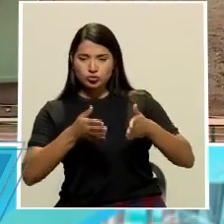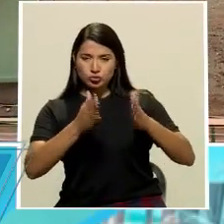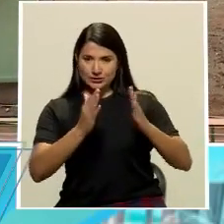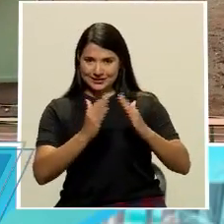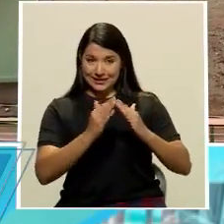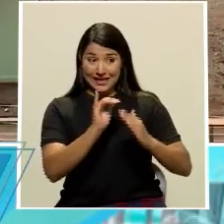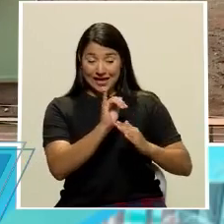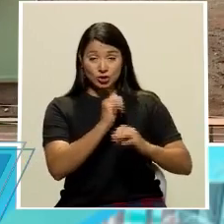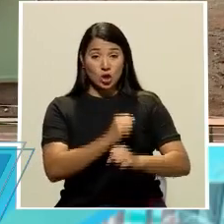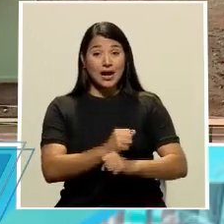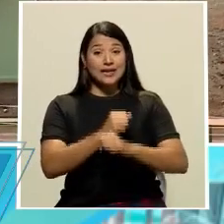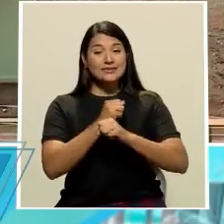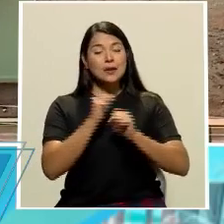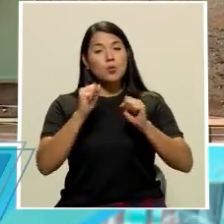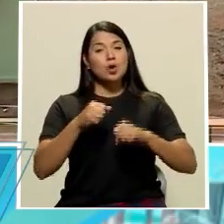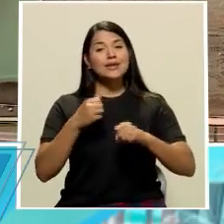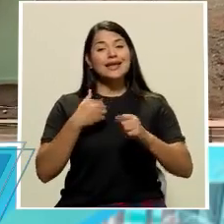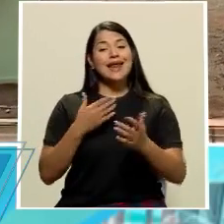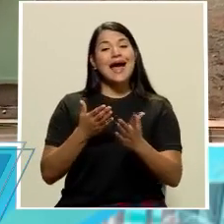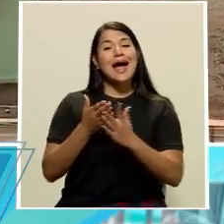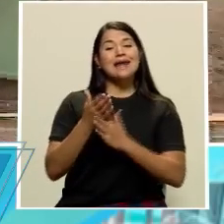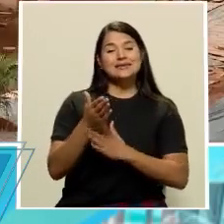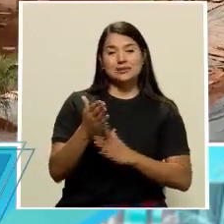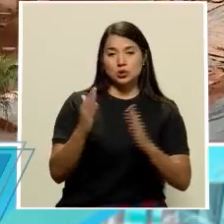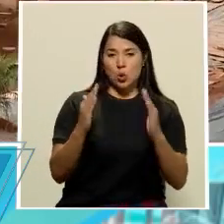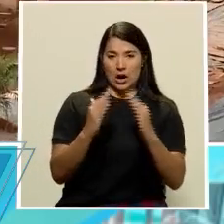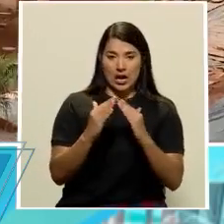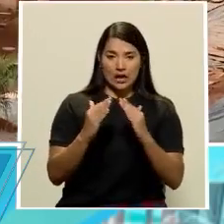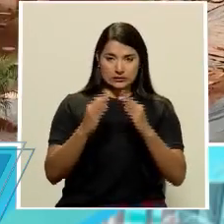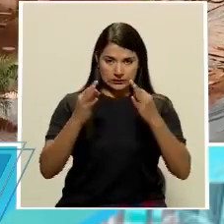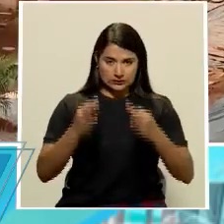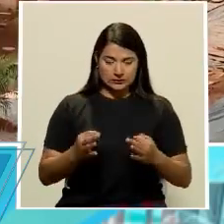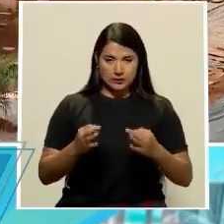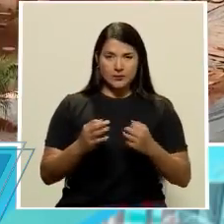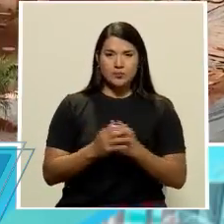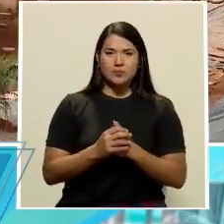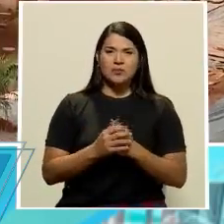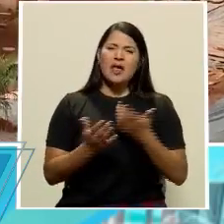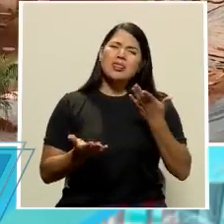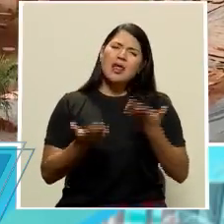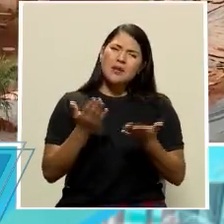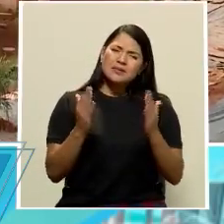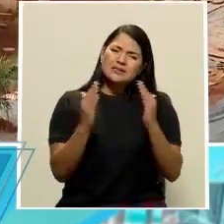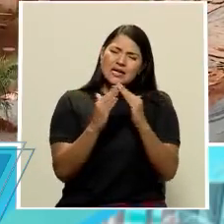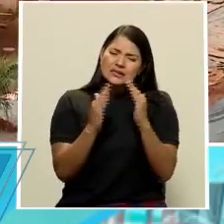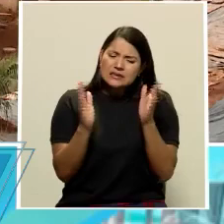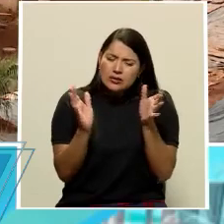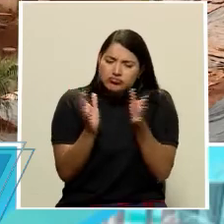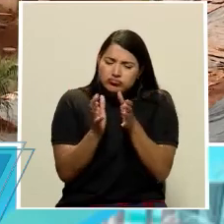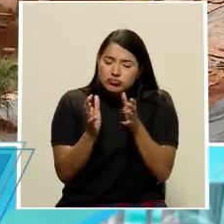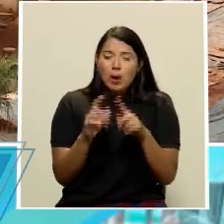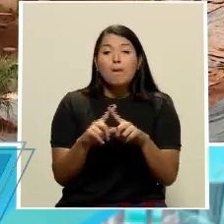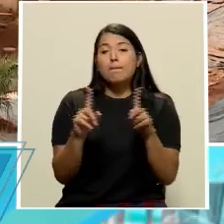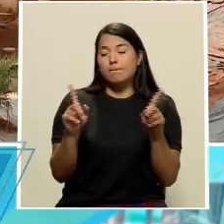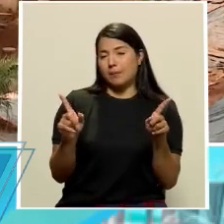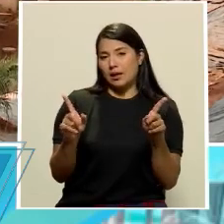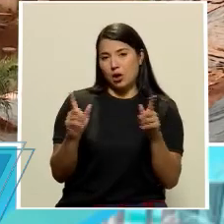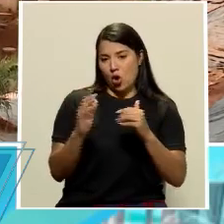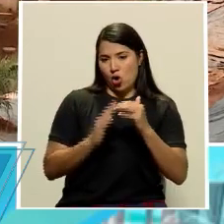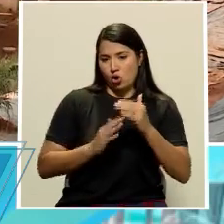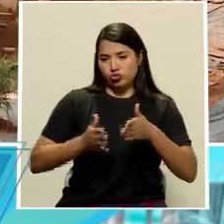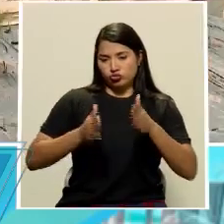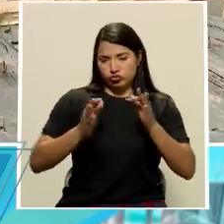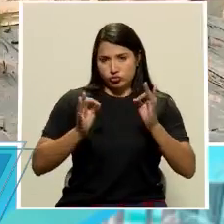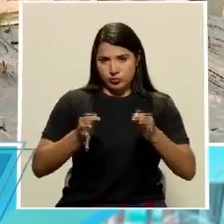nos garantizan un acceso a vivienda digna para los sectores populares. Tal vez con problemas de espacio y algunas cosas, pero a partir de ahí tenemos unas